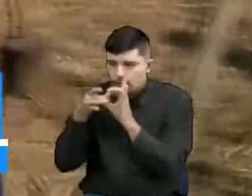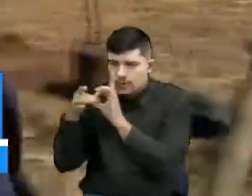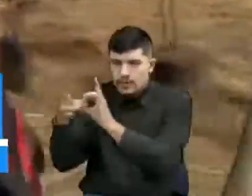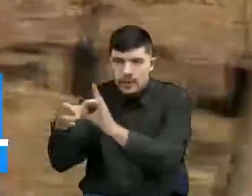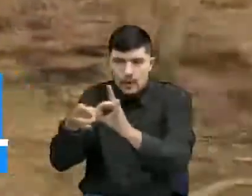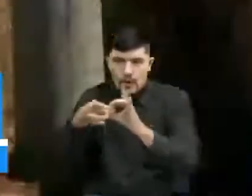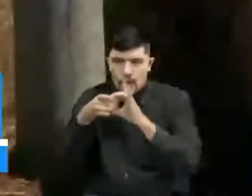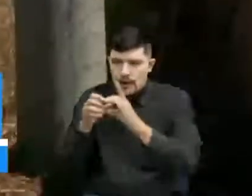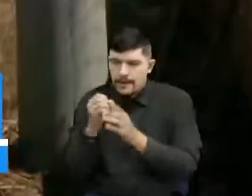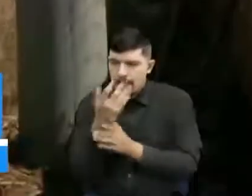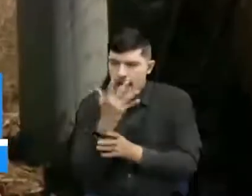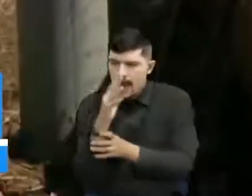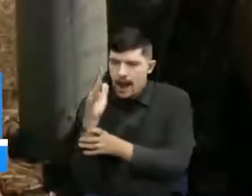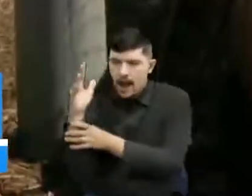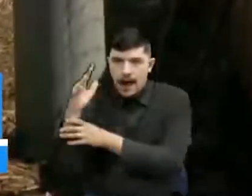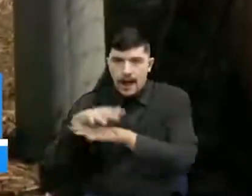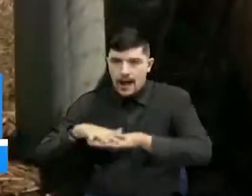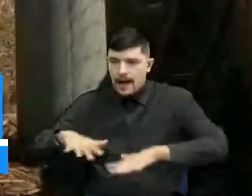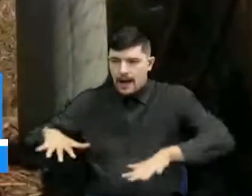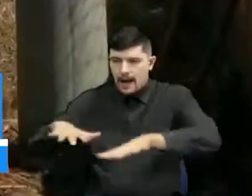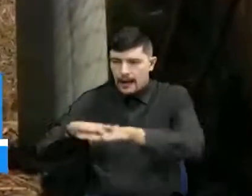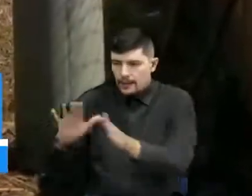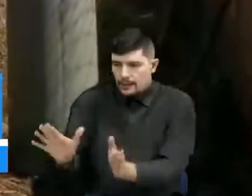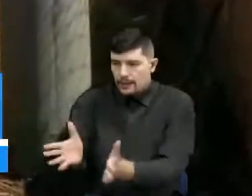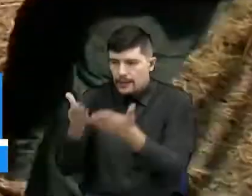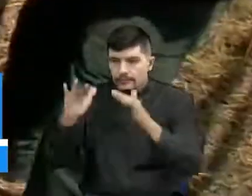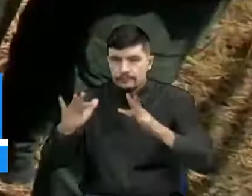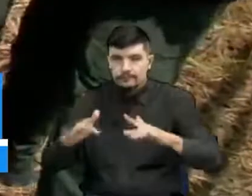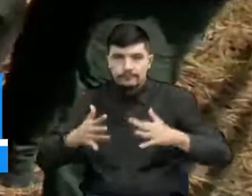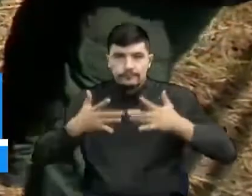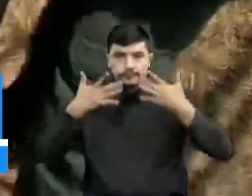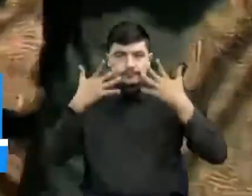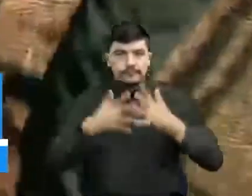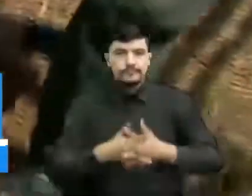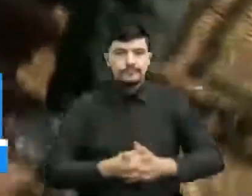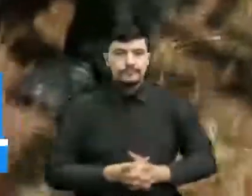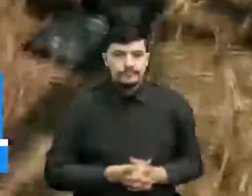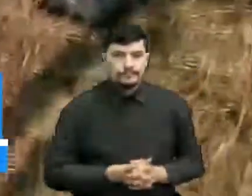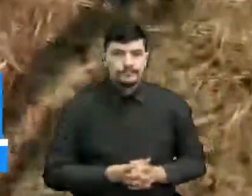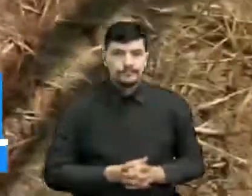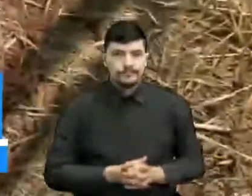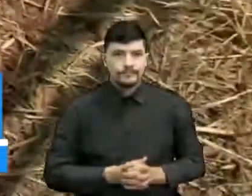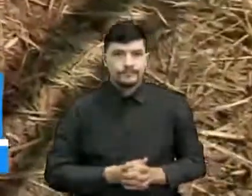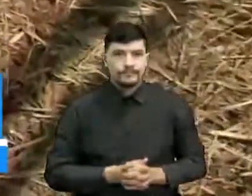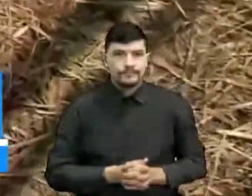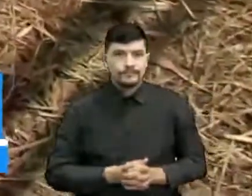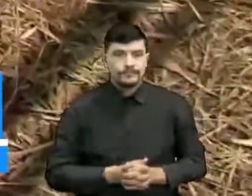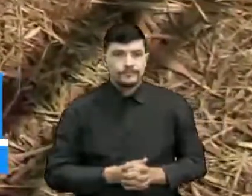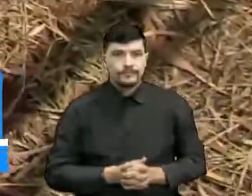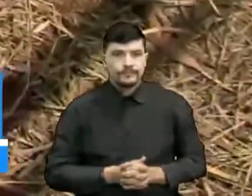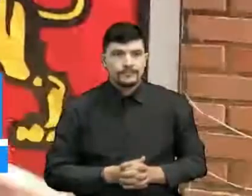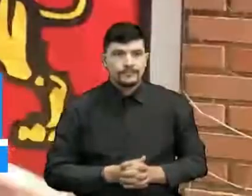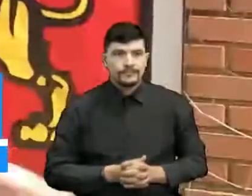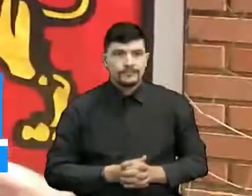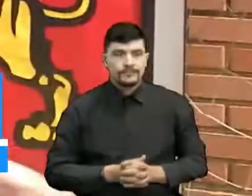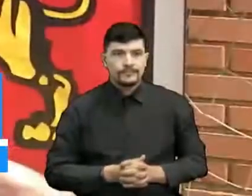especies estuvo a cargo de los hombres de la Fuerza Pública y vecinos del sector de Villas de San Diego. Nos vinculamos a ella desde el primer